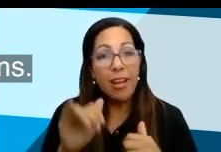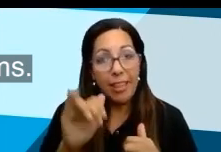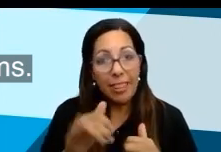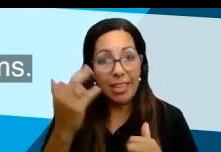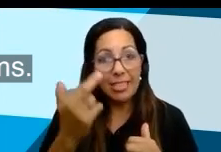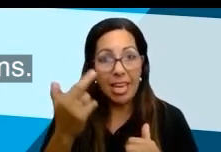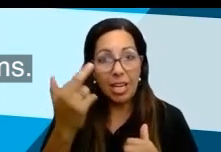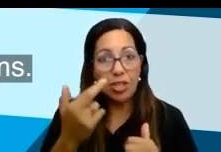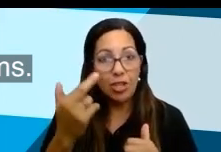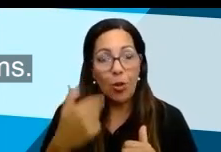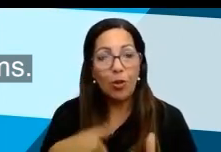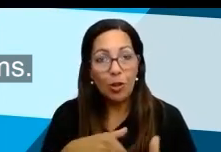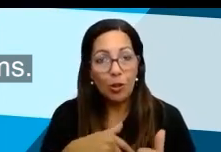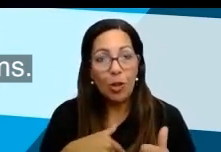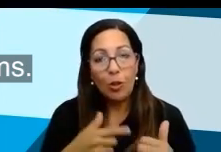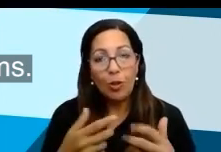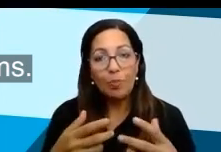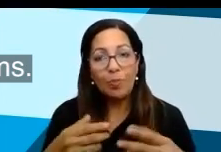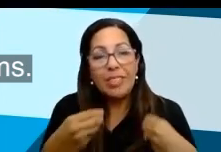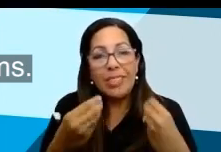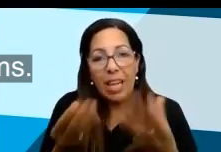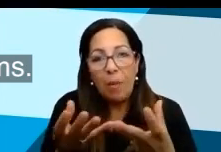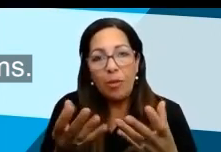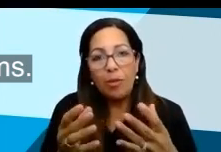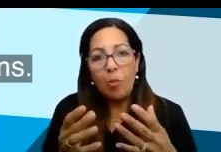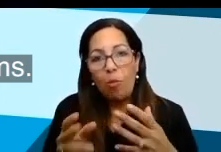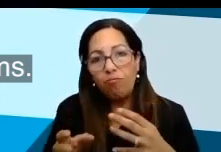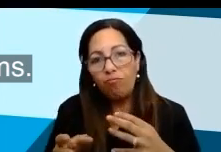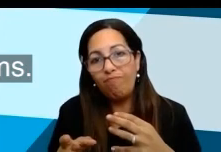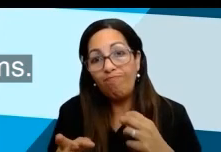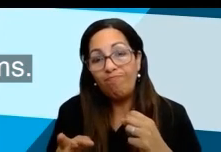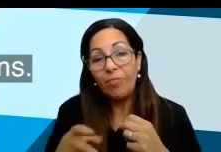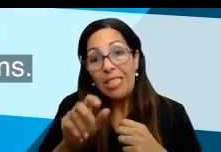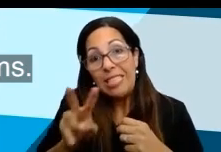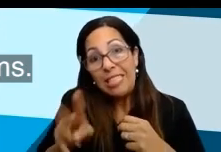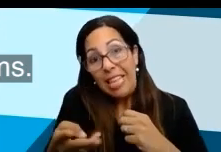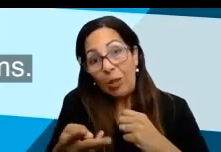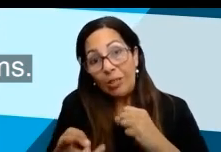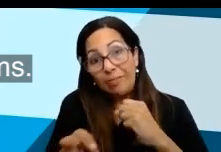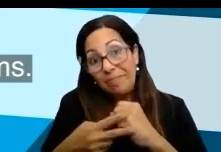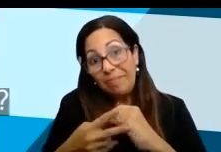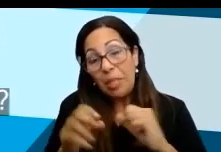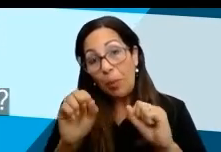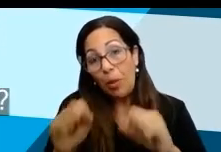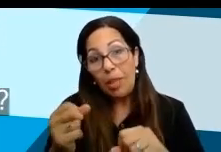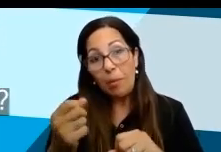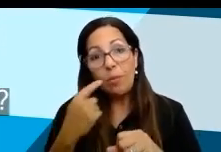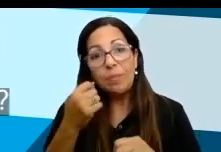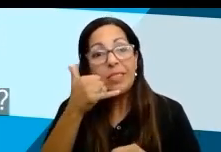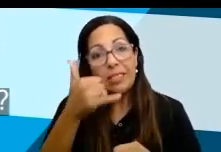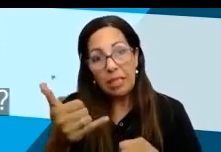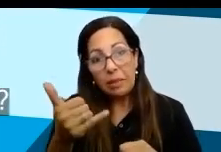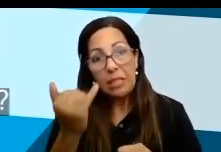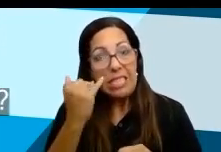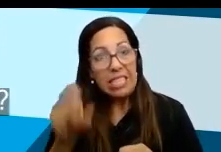tenemos, por decirlo así, de resguardo, una información de contacto adicional si es que nosotros